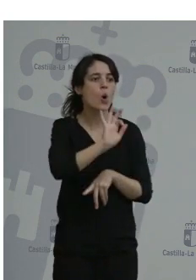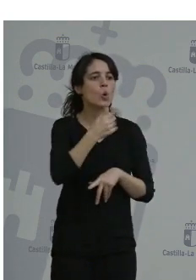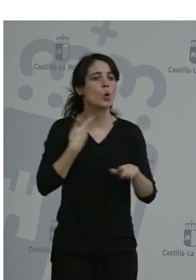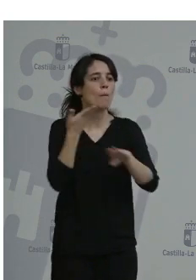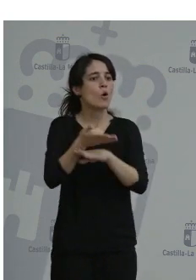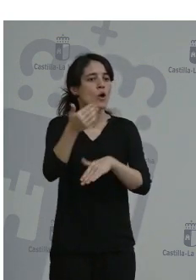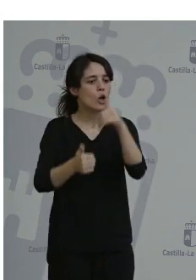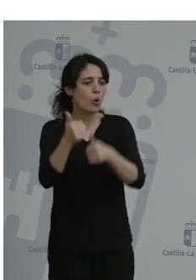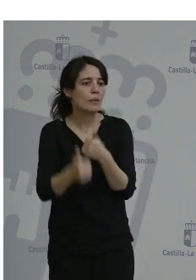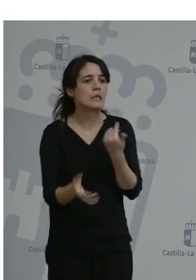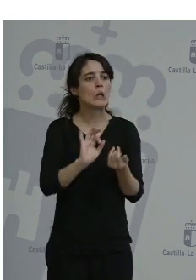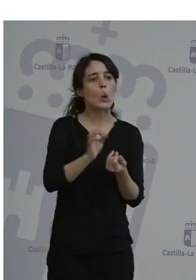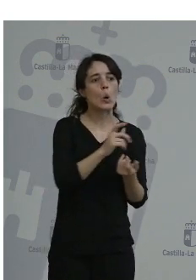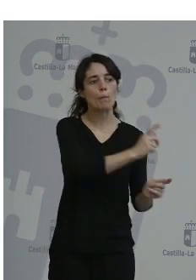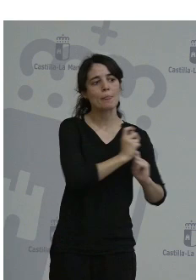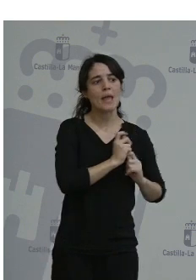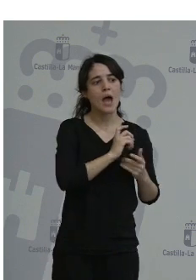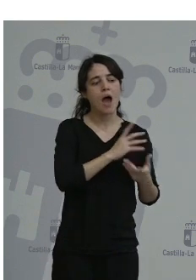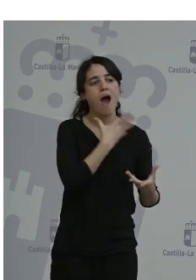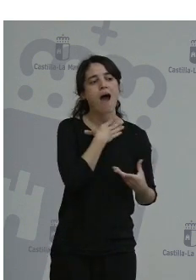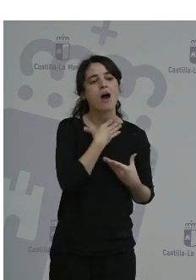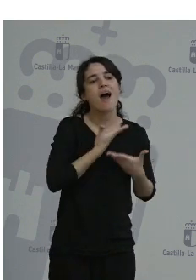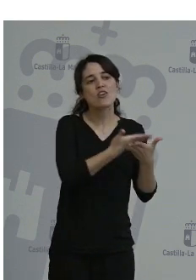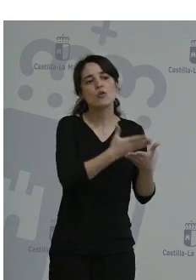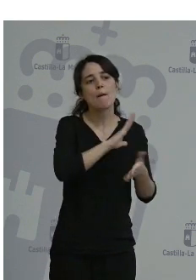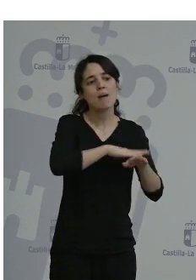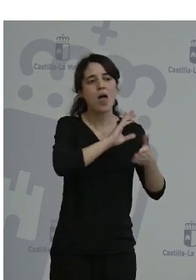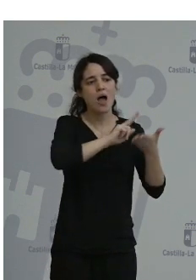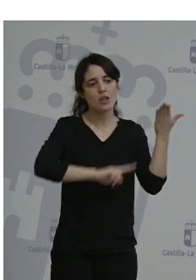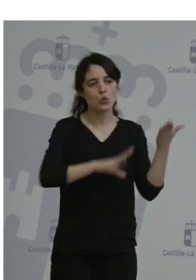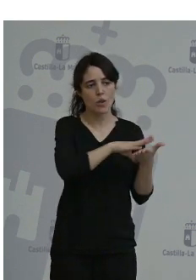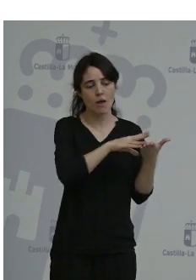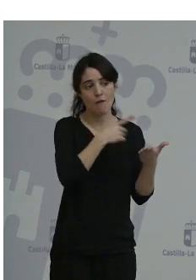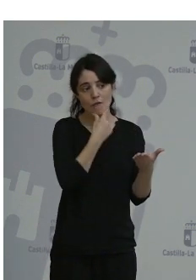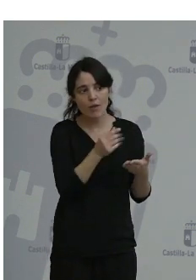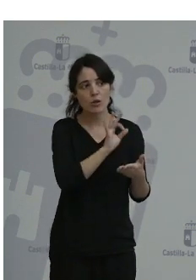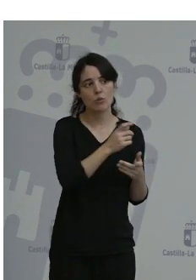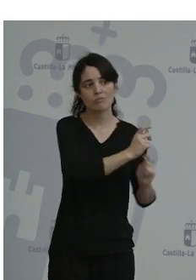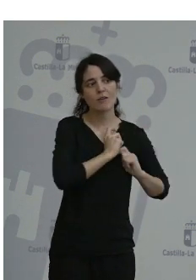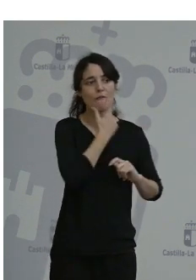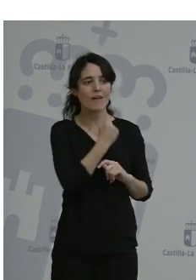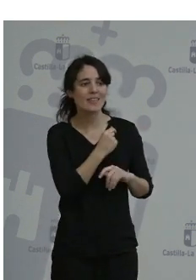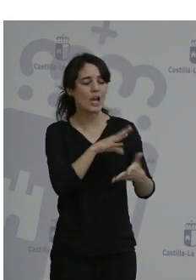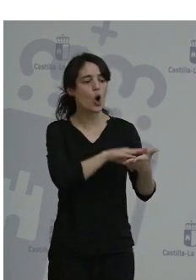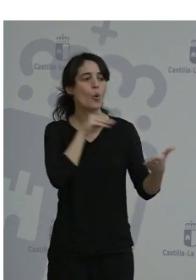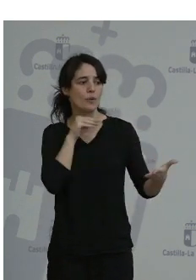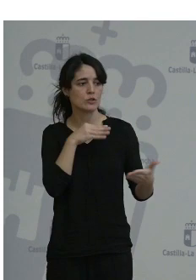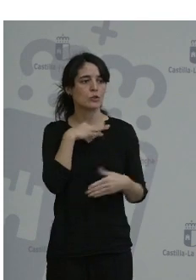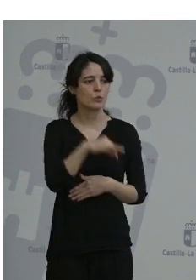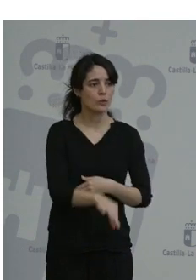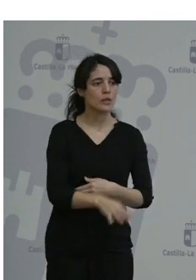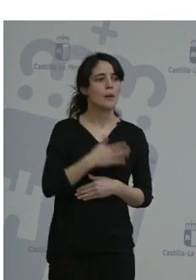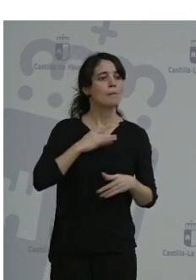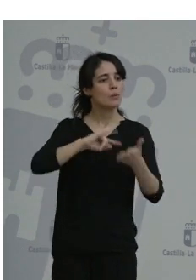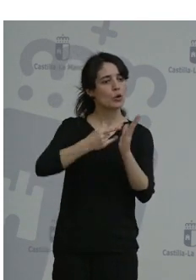en lectura fácil que me facilite la comprensión. Mi proyecto de vida incluye,